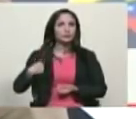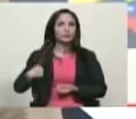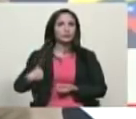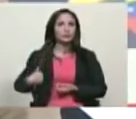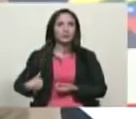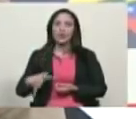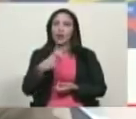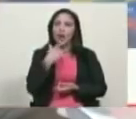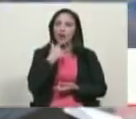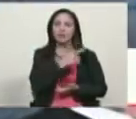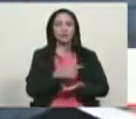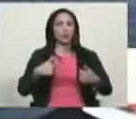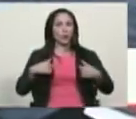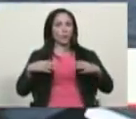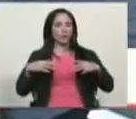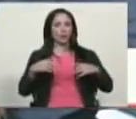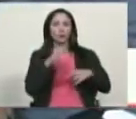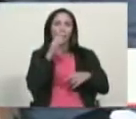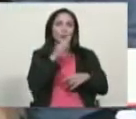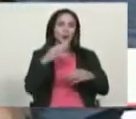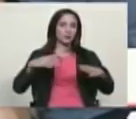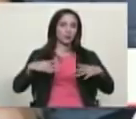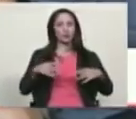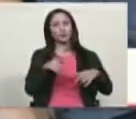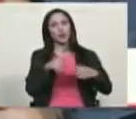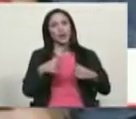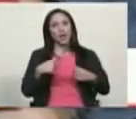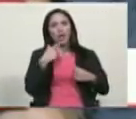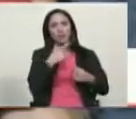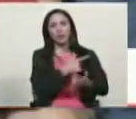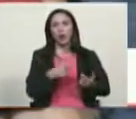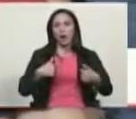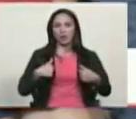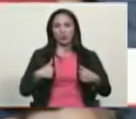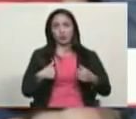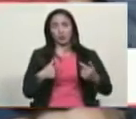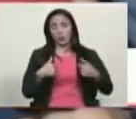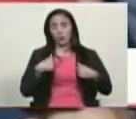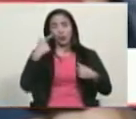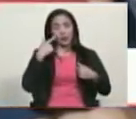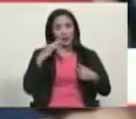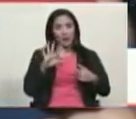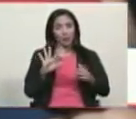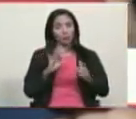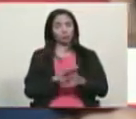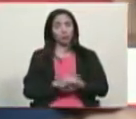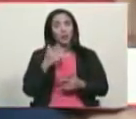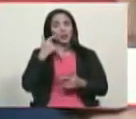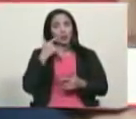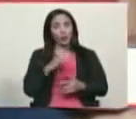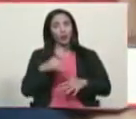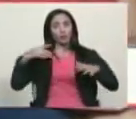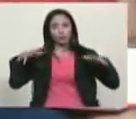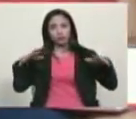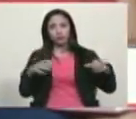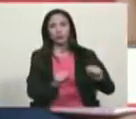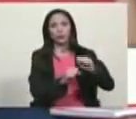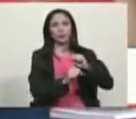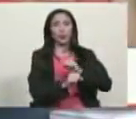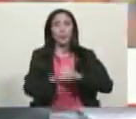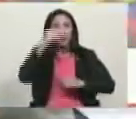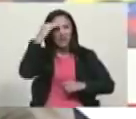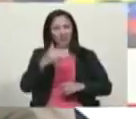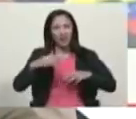en Miami Beach, dijo que él tenía contemplada la opción de una invasión